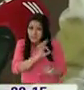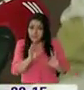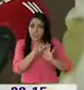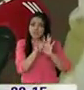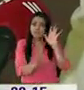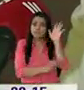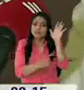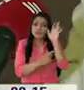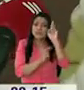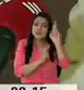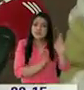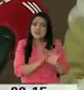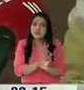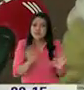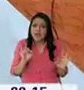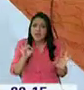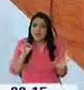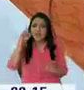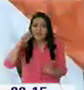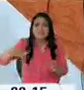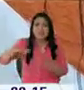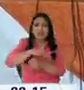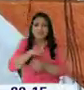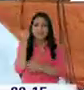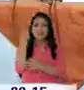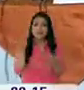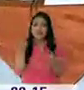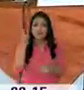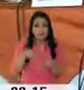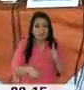la Constitución de la República, con el Estado de Derecho? Informó Andrea Valares.